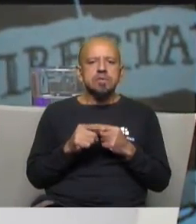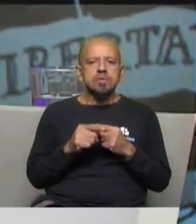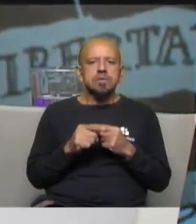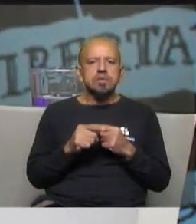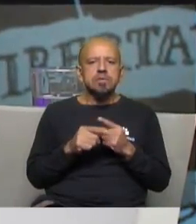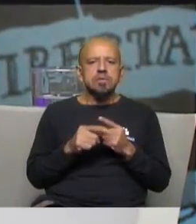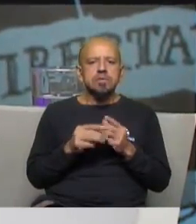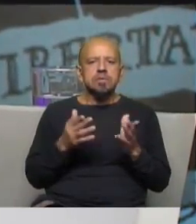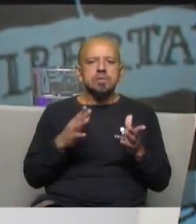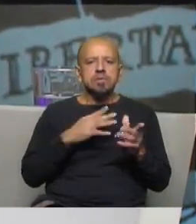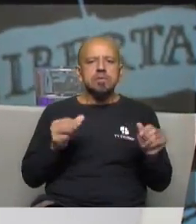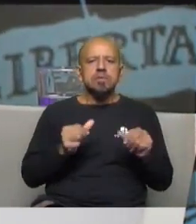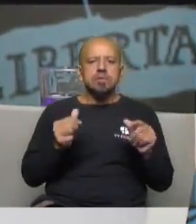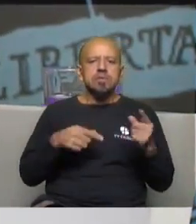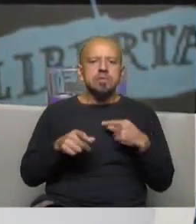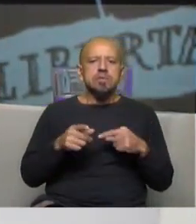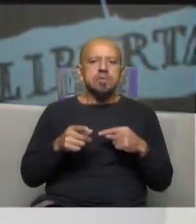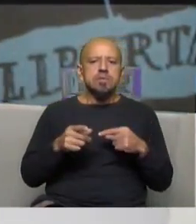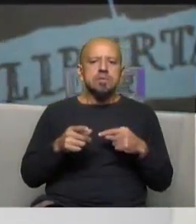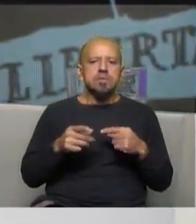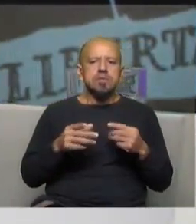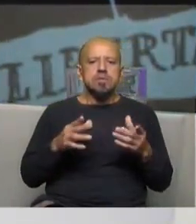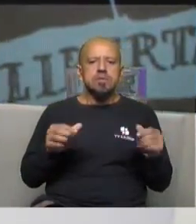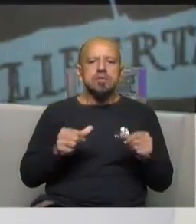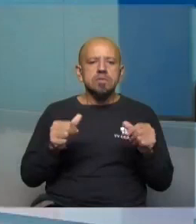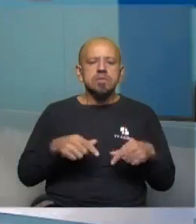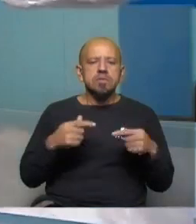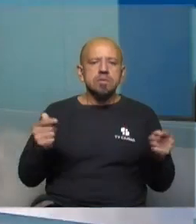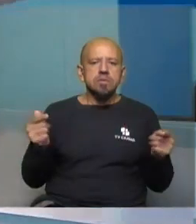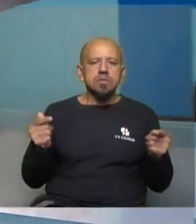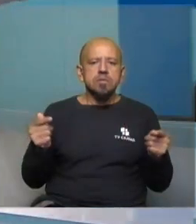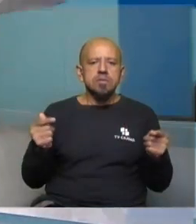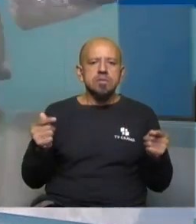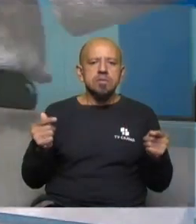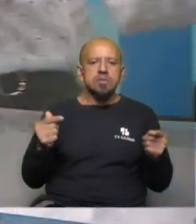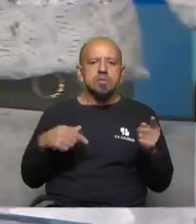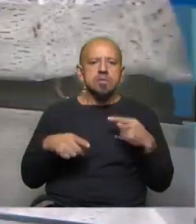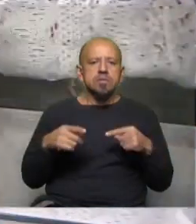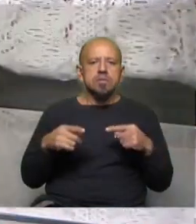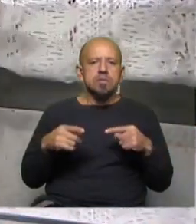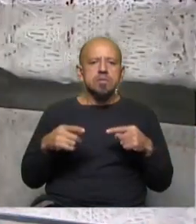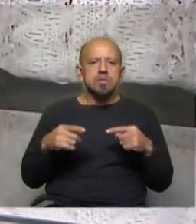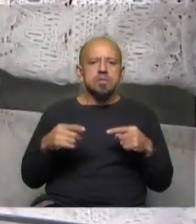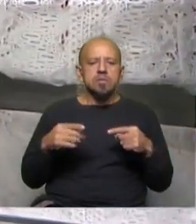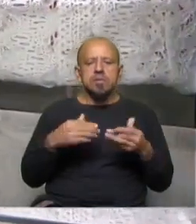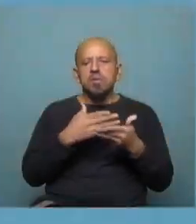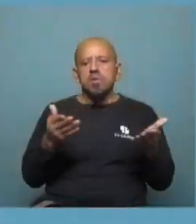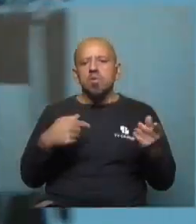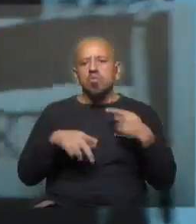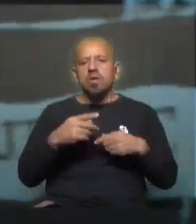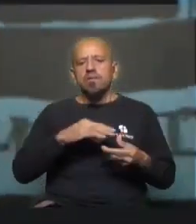este y jugar con ellas este básicamente es eso el vínculo con la familia con el padre no que lo mostrás como muy